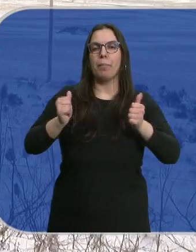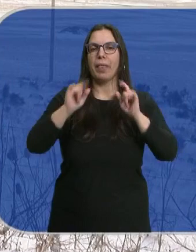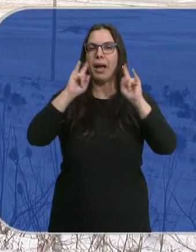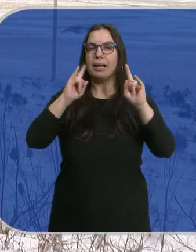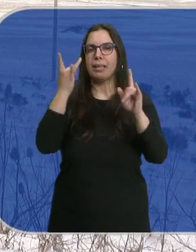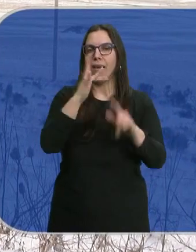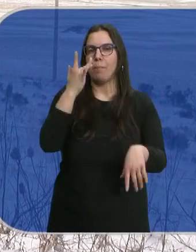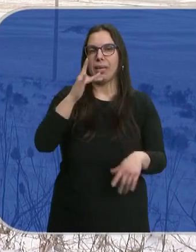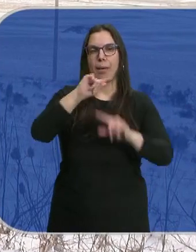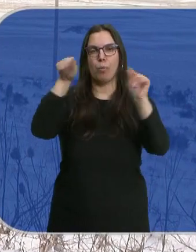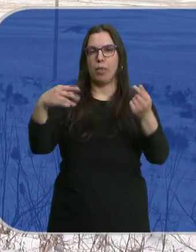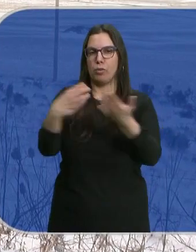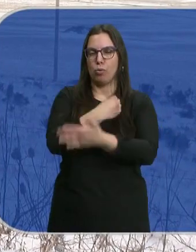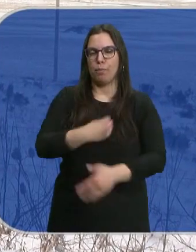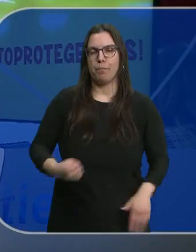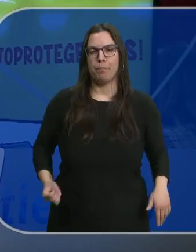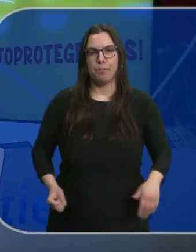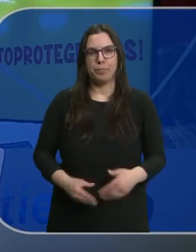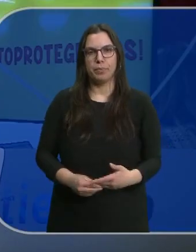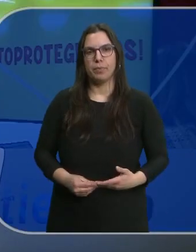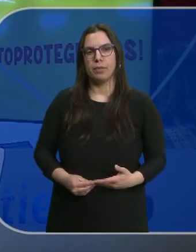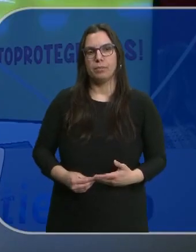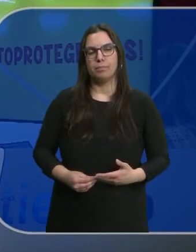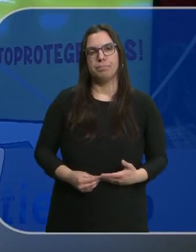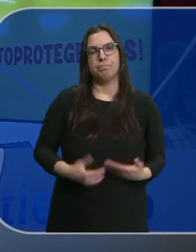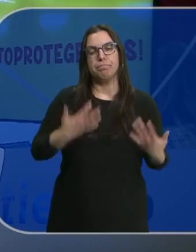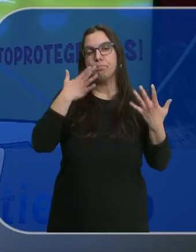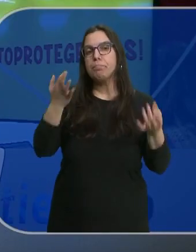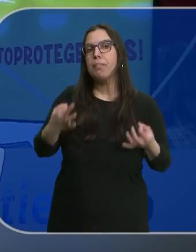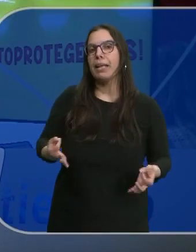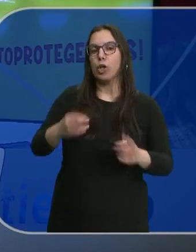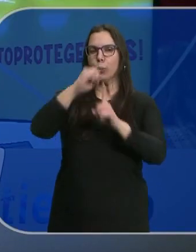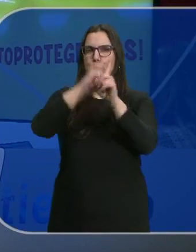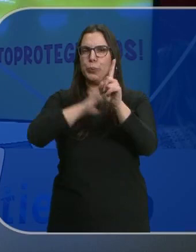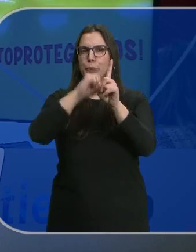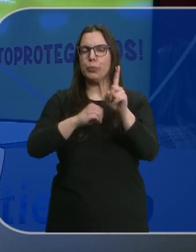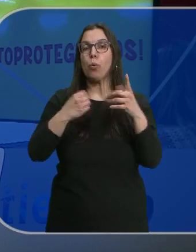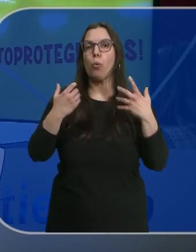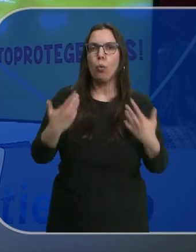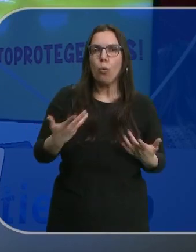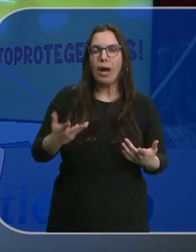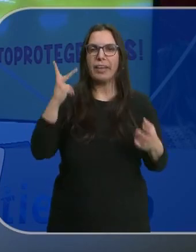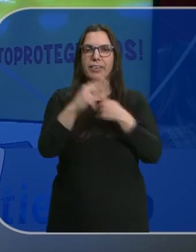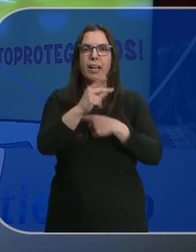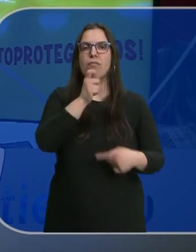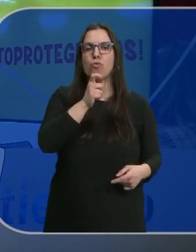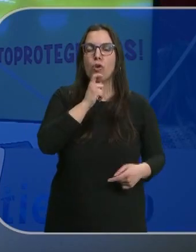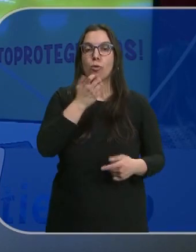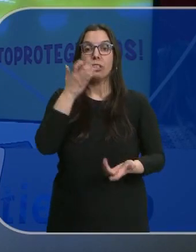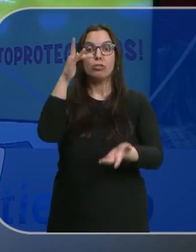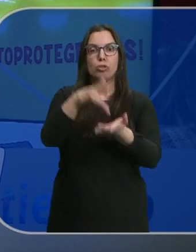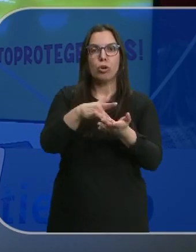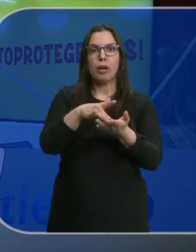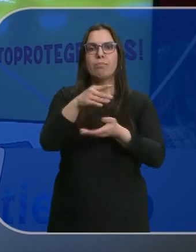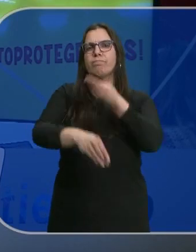la alerta amarilla en toda la provincia. ¿Qué riesgos entrañan las bajas temperaturas? ¿Cómo evitarlos o cómo actuar ante ellos?